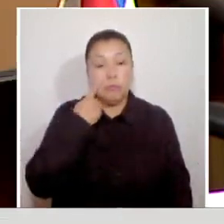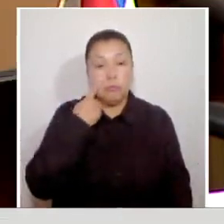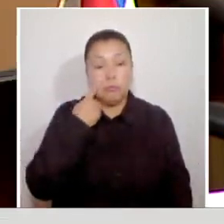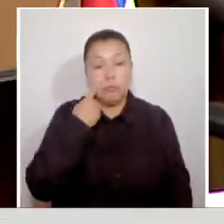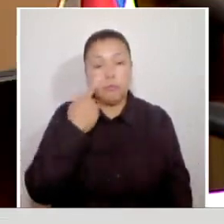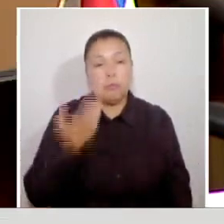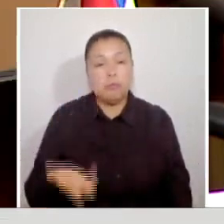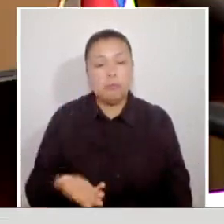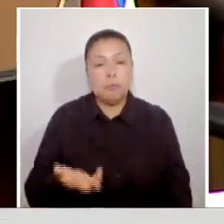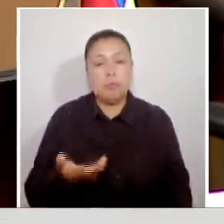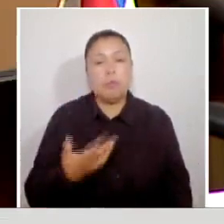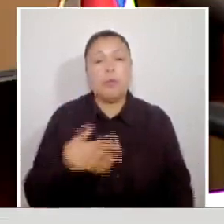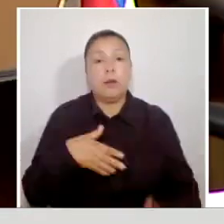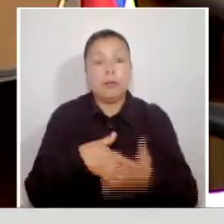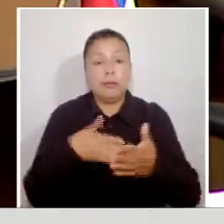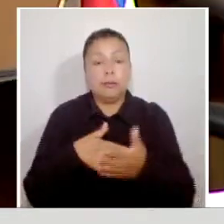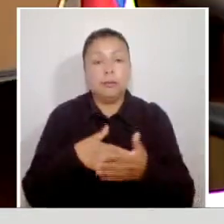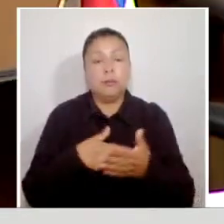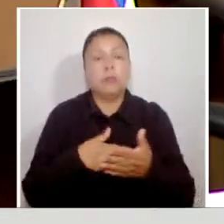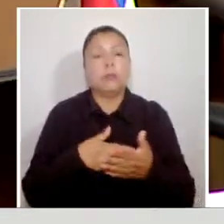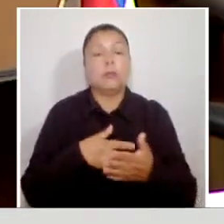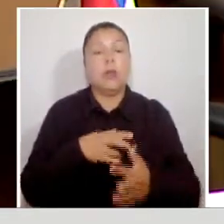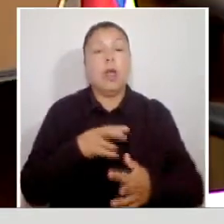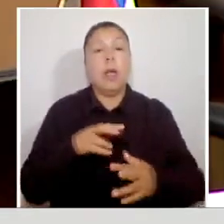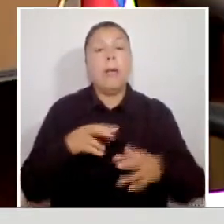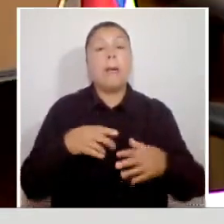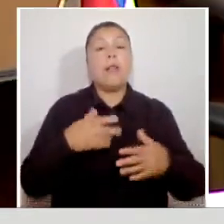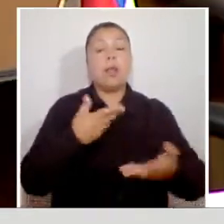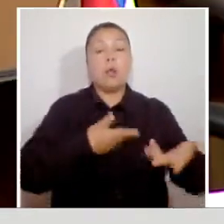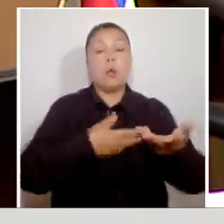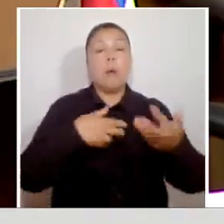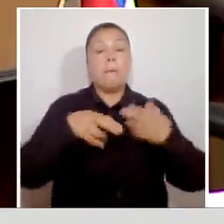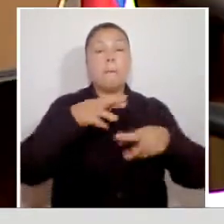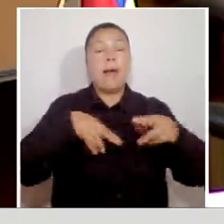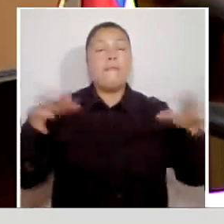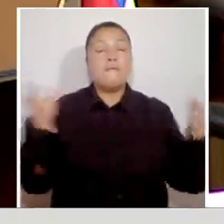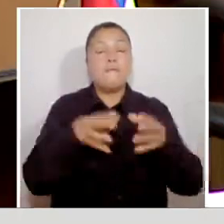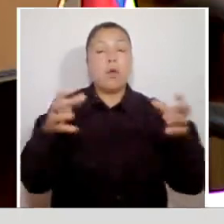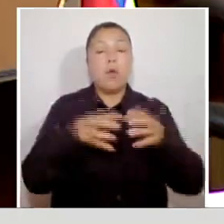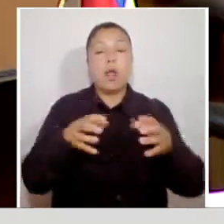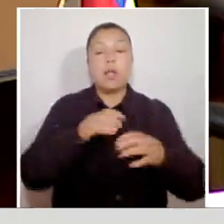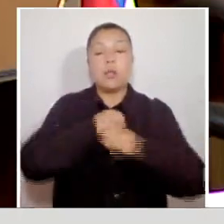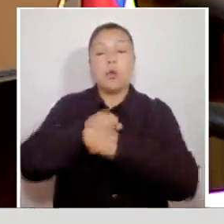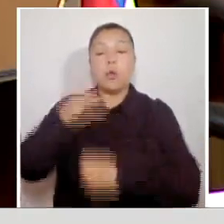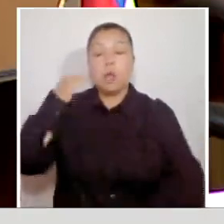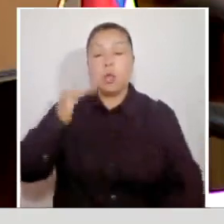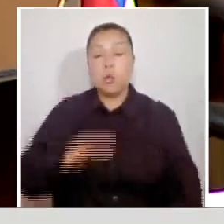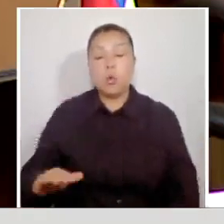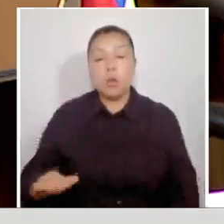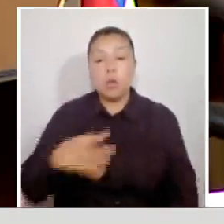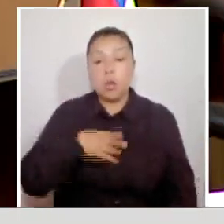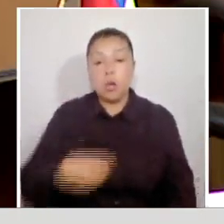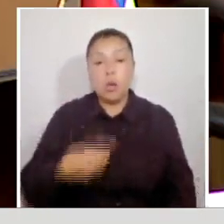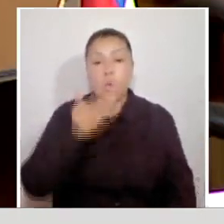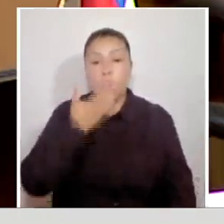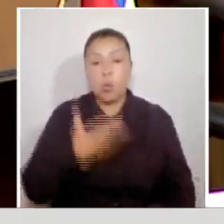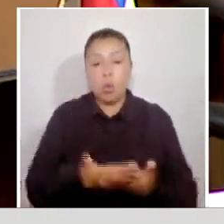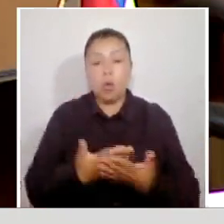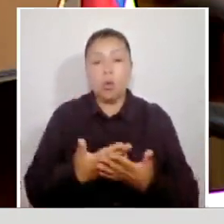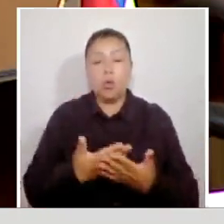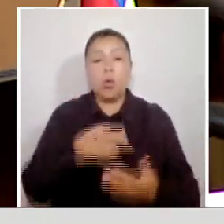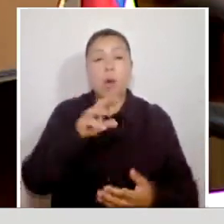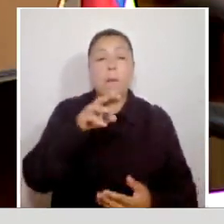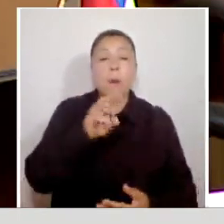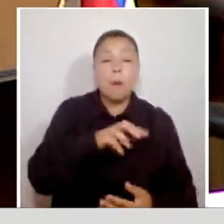vínculos parentales es un tipo de violencia que se ejerce contra un menor Especialmente cuando se ocurre la separación de los padres